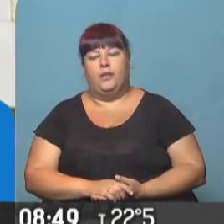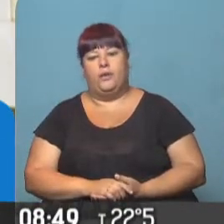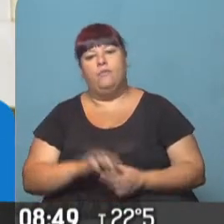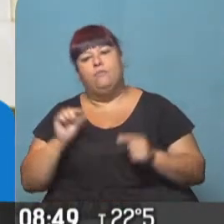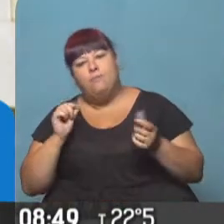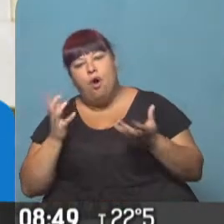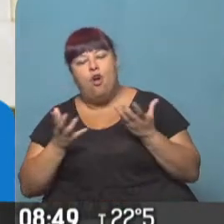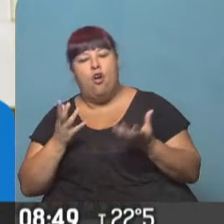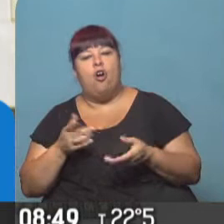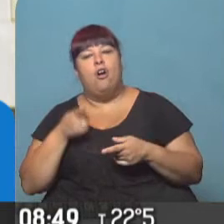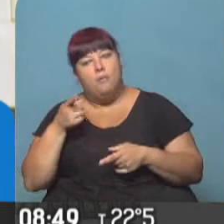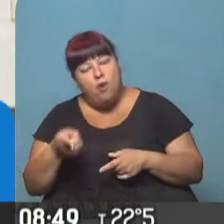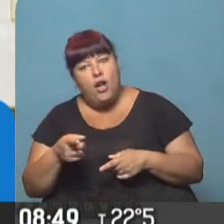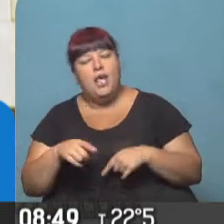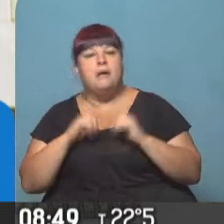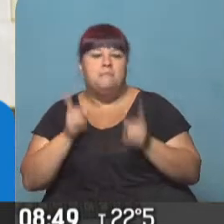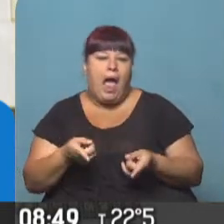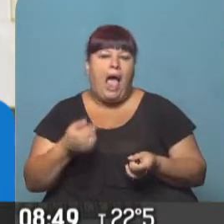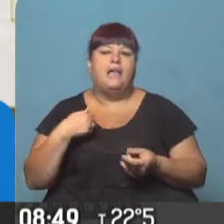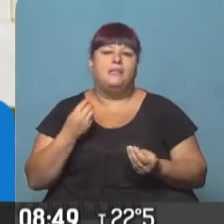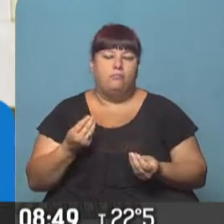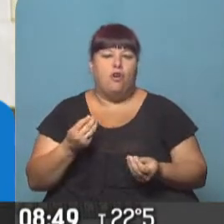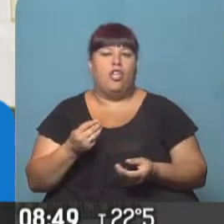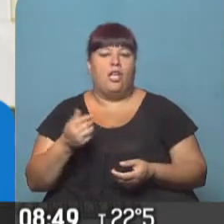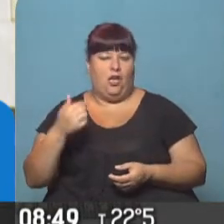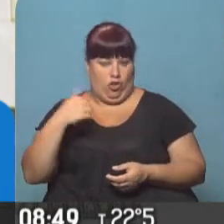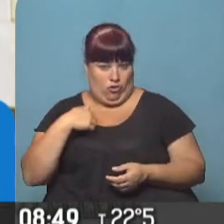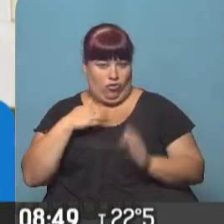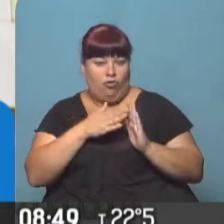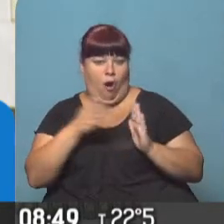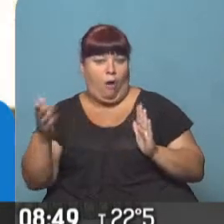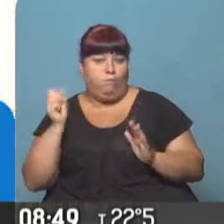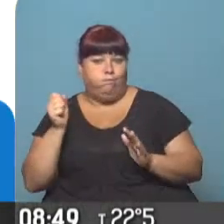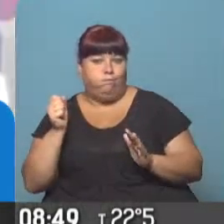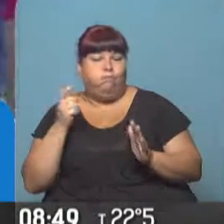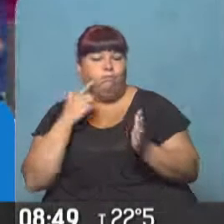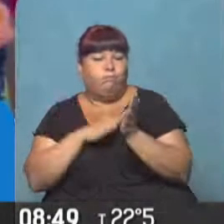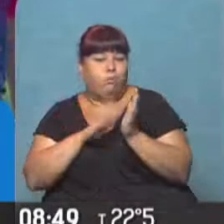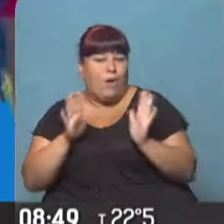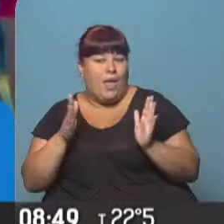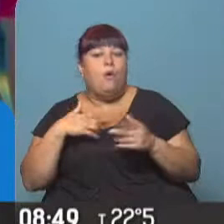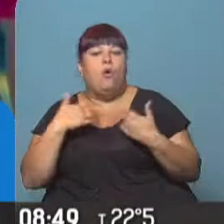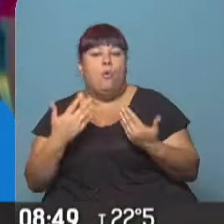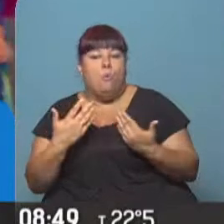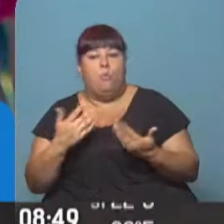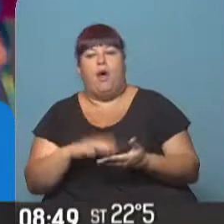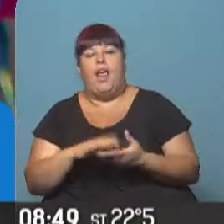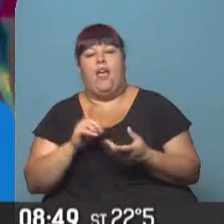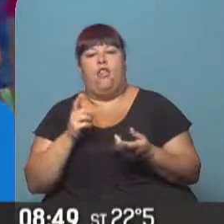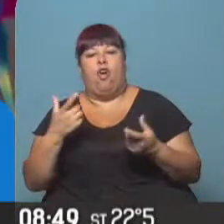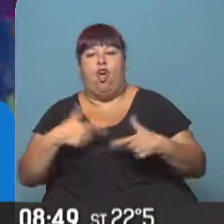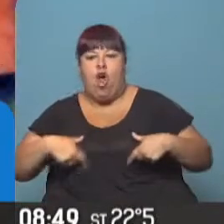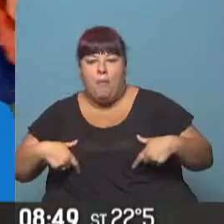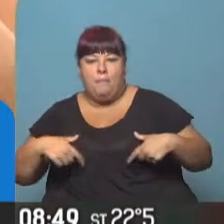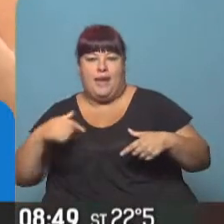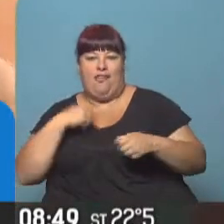poco por eso, otro poco porque yo pasé todo el proceso, tenía la posibilidad de adaptarme los